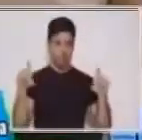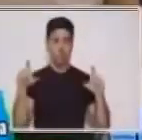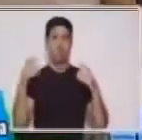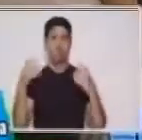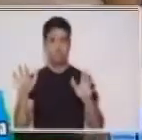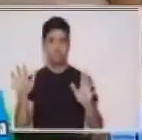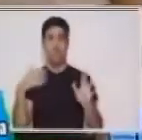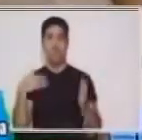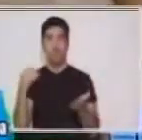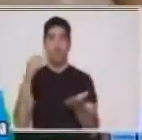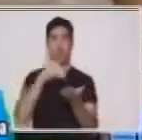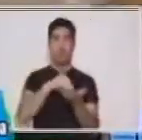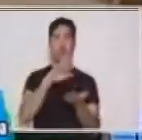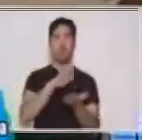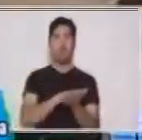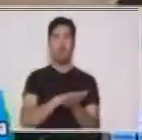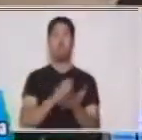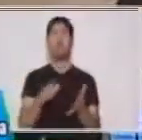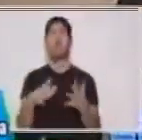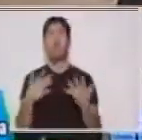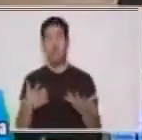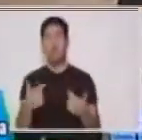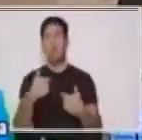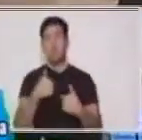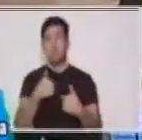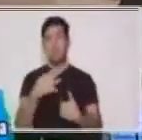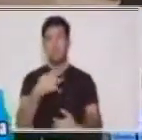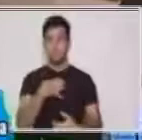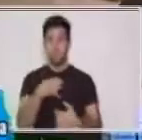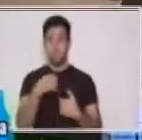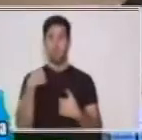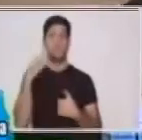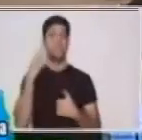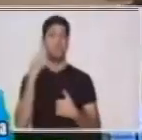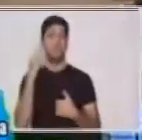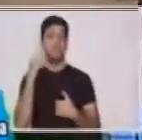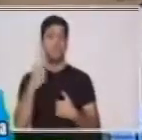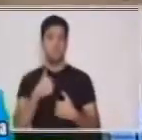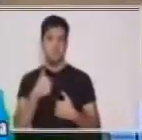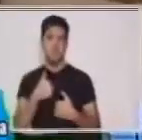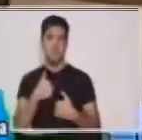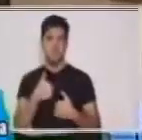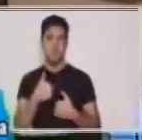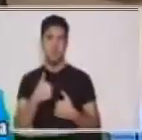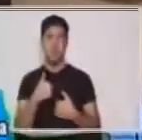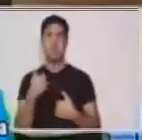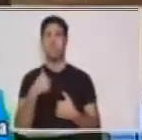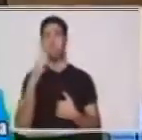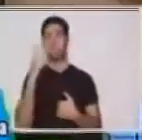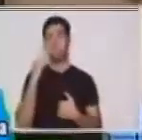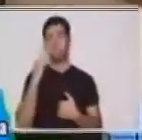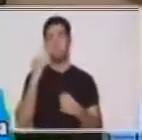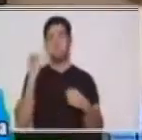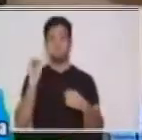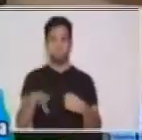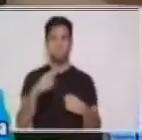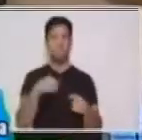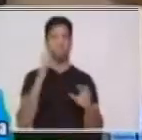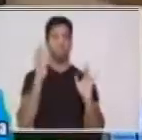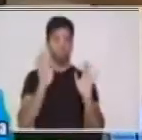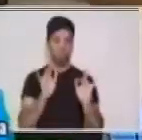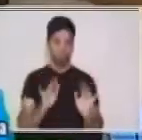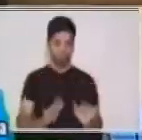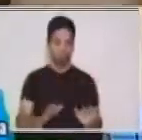escrito, lo voy a relacionar con mi propia experiencia. Y todos somos expertos en algo que hemos